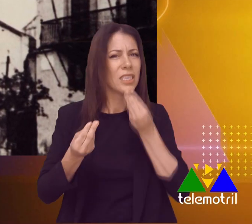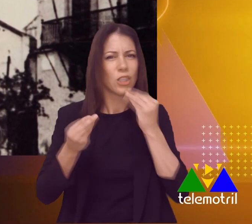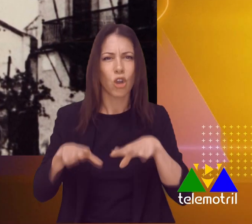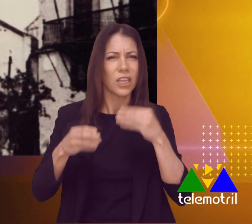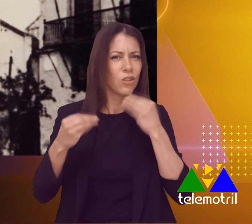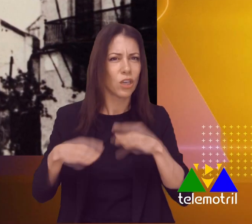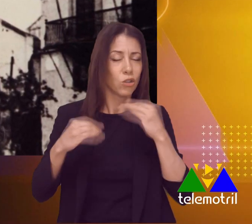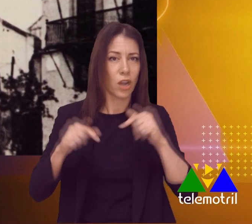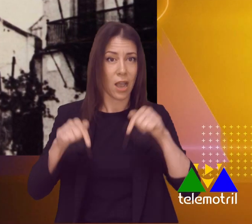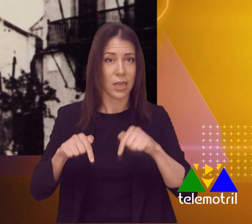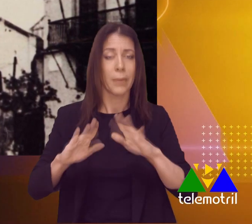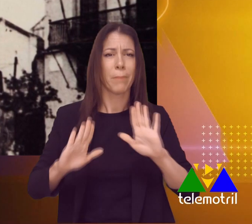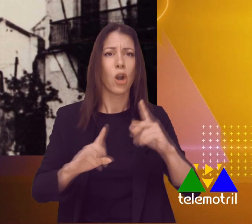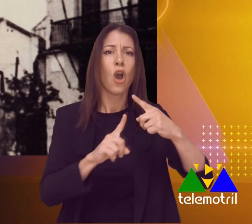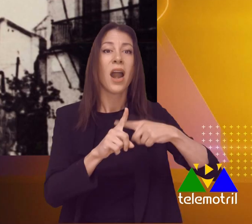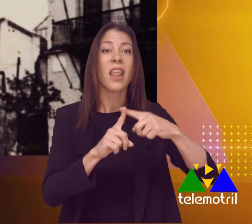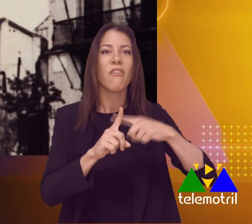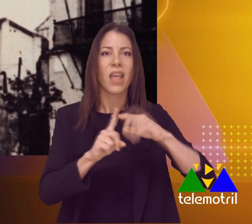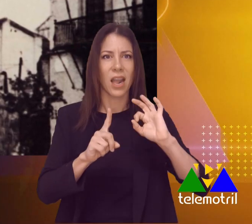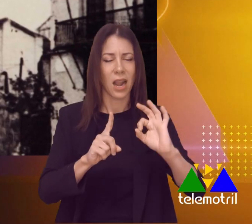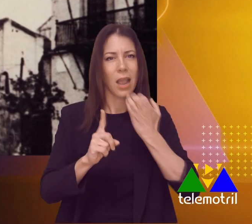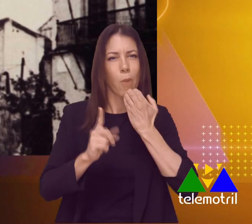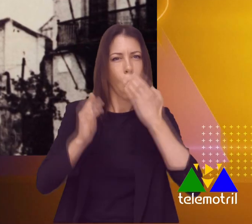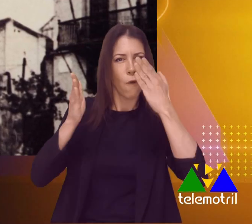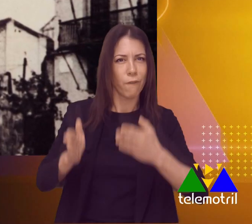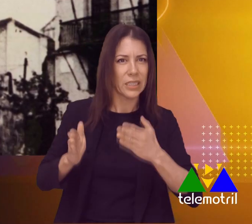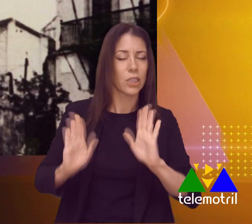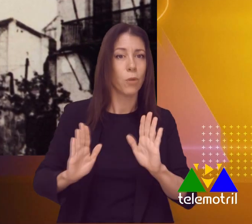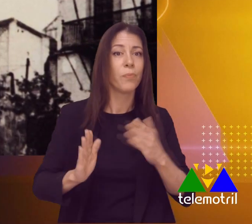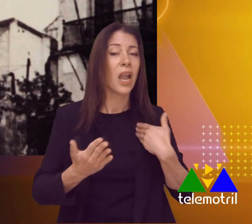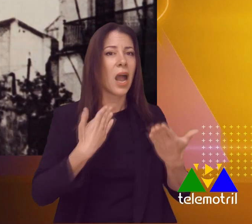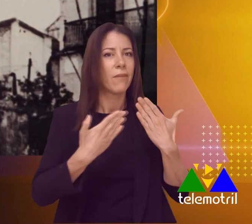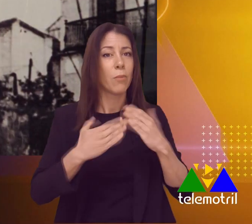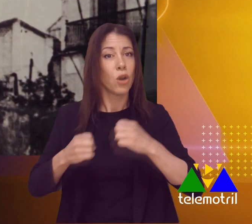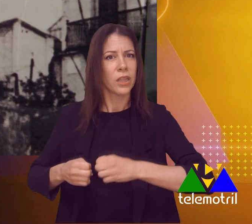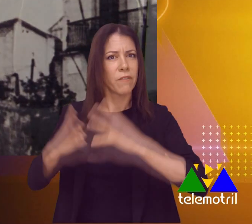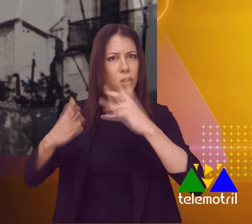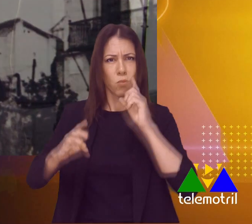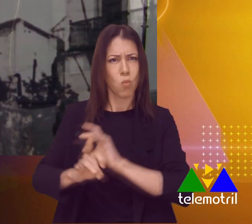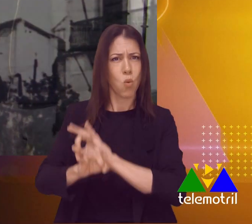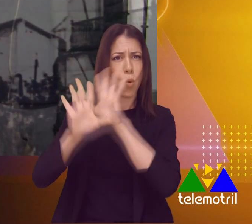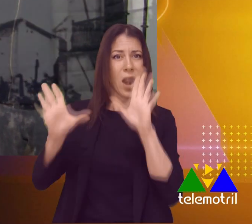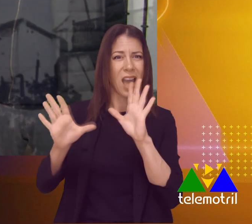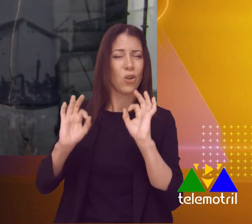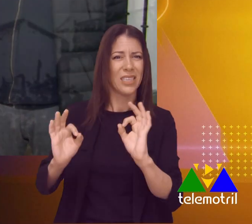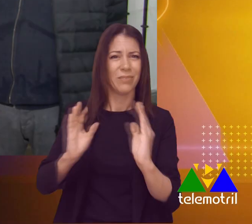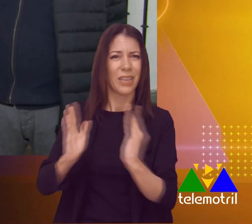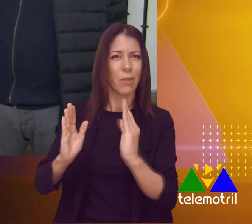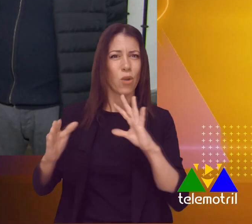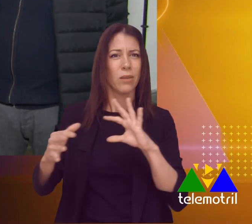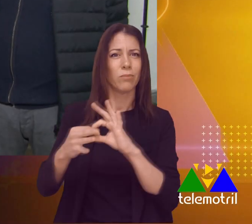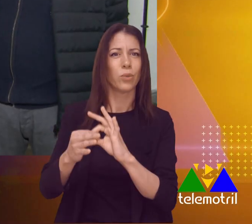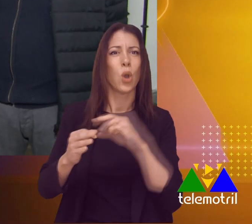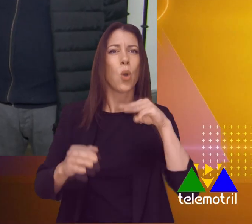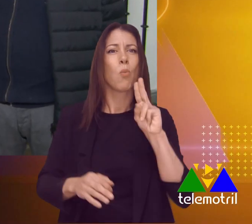que han ocurrido aquí. Y a nivel físico, hablábamos de que el edificio es claramente mudéjar y que está en una planta